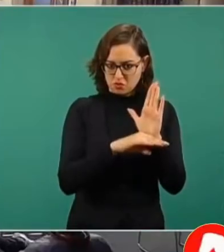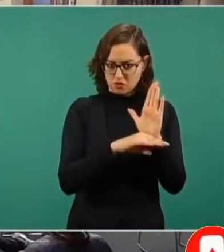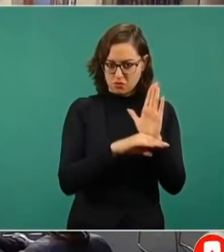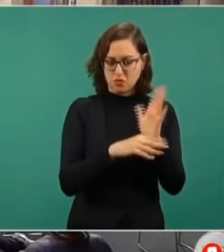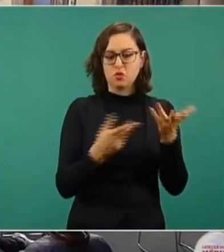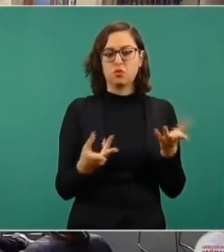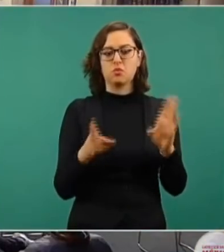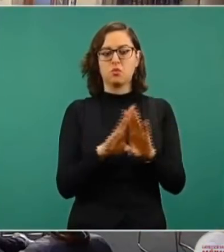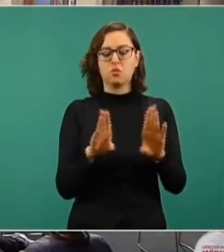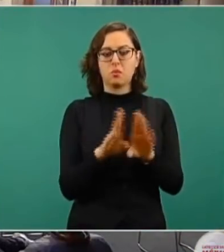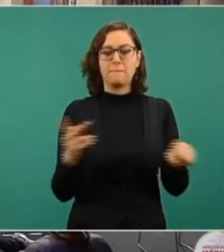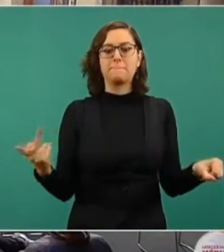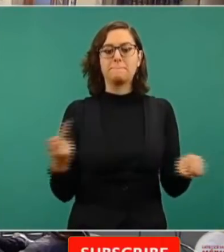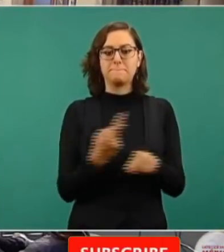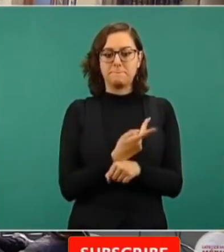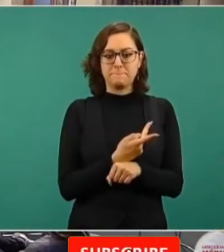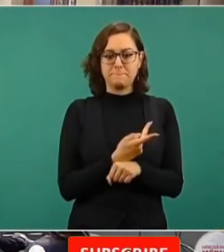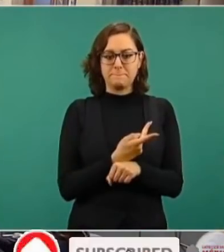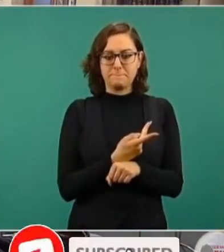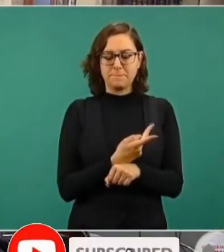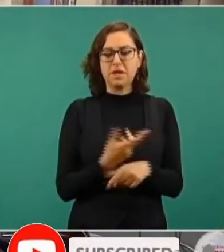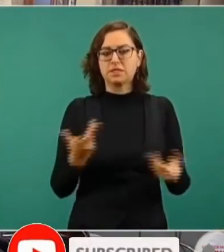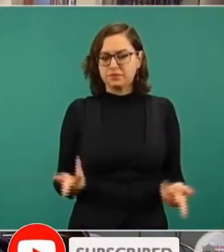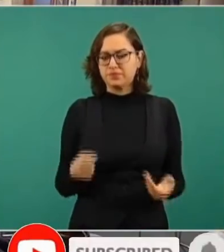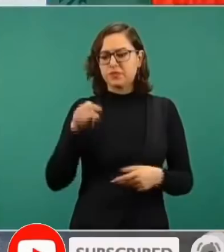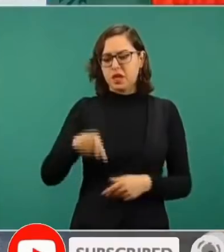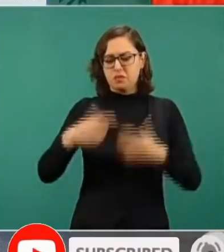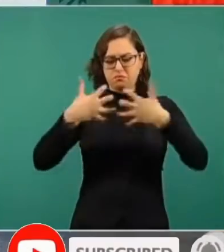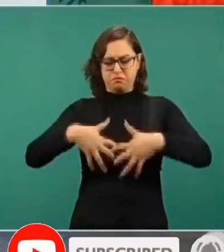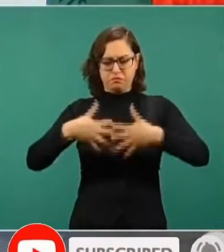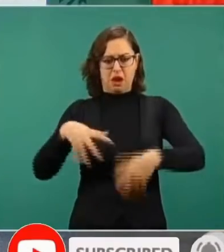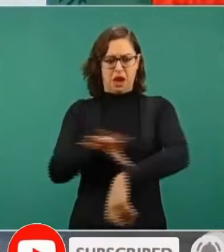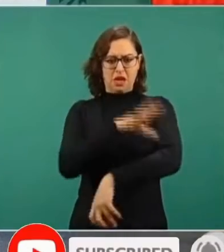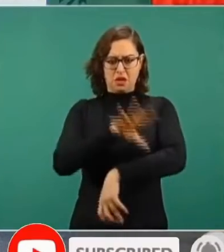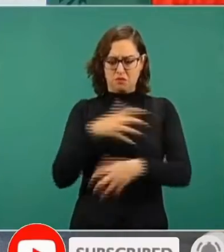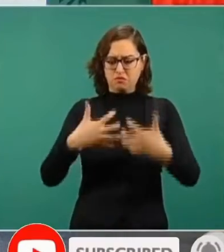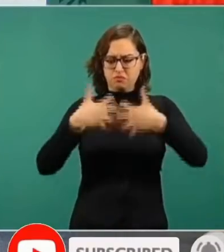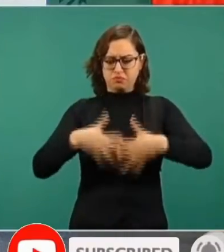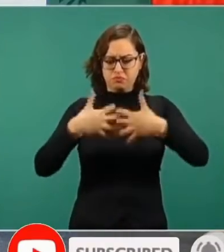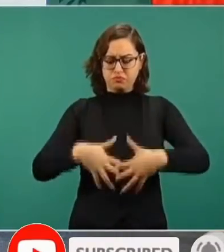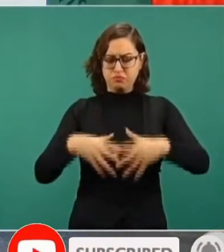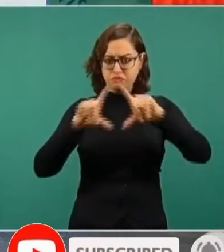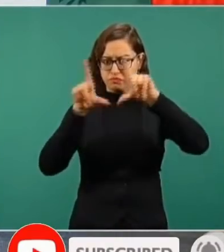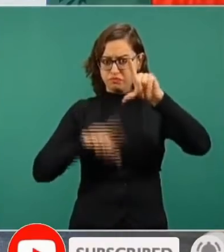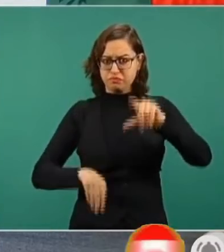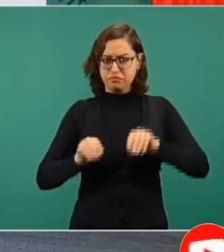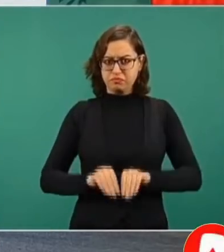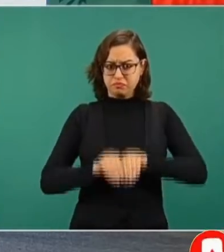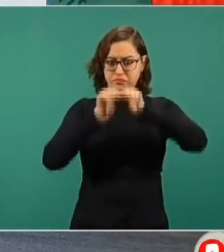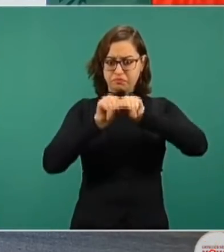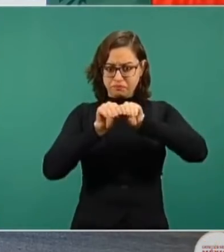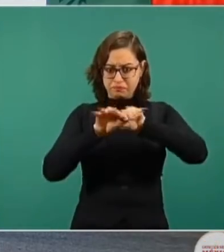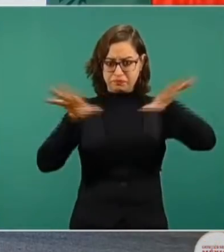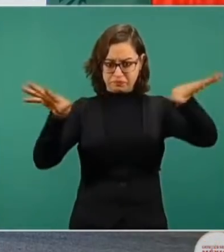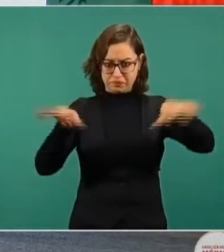subida de la electricidad de las empresas a las redes para poder hacer negocio. A la CFE se le impuso